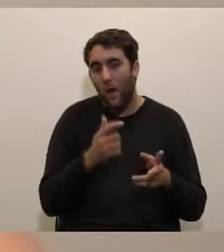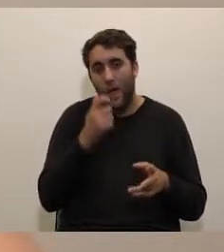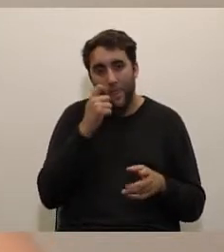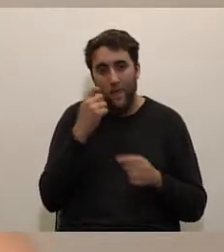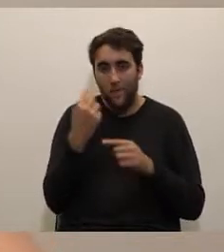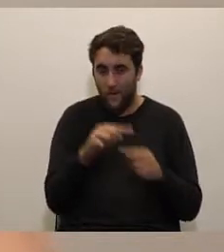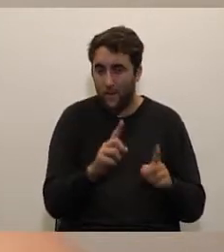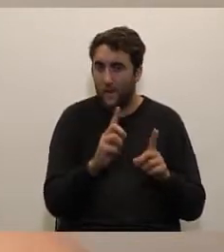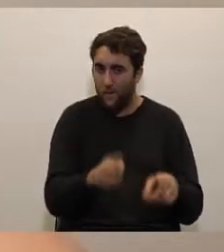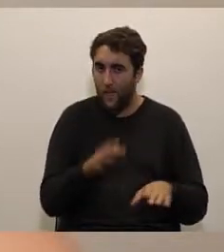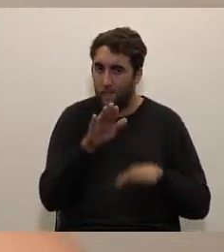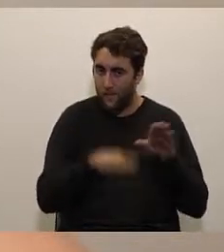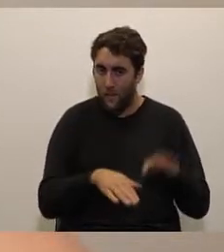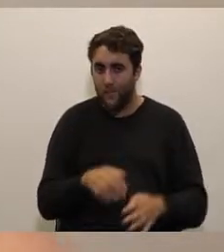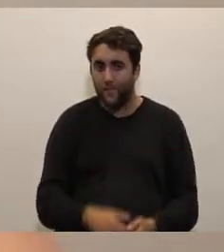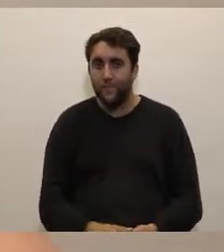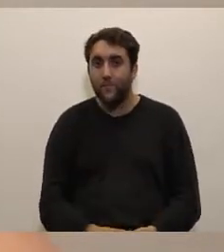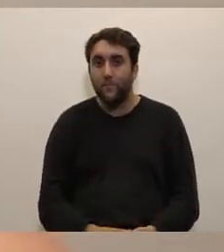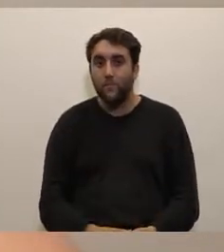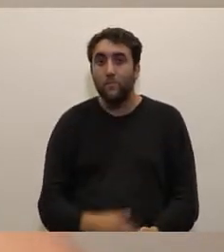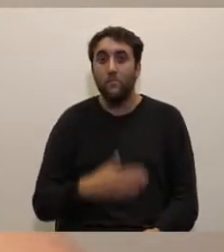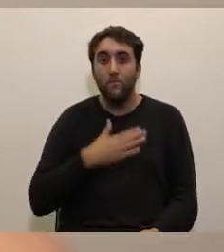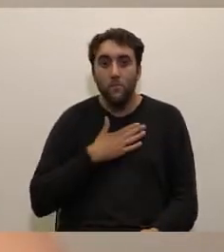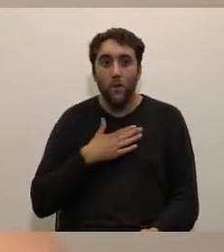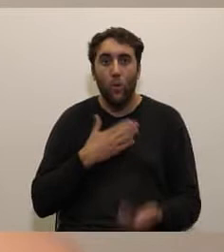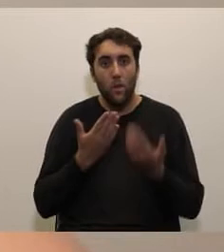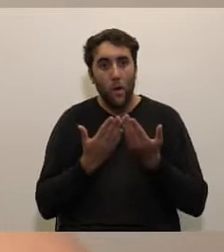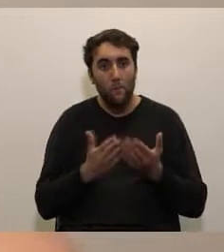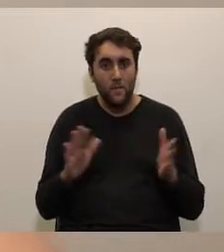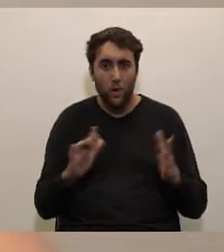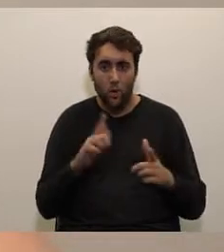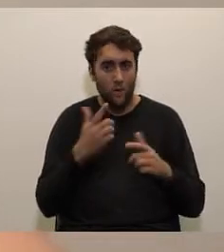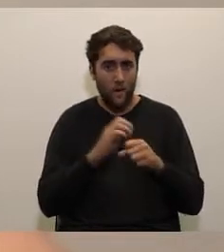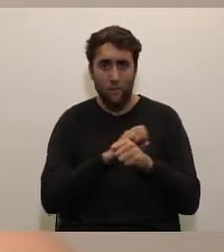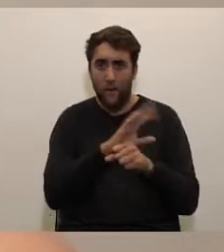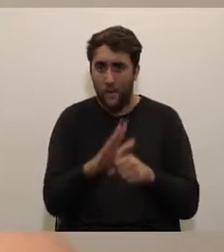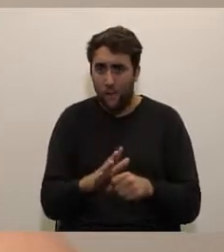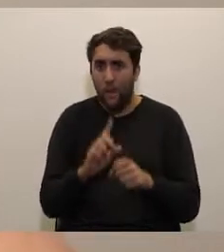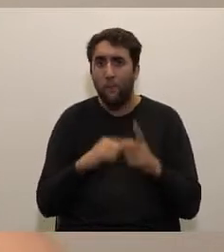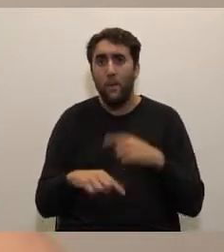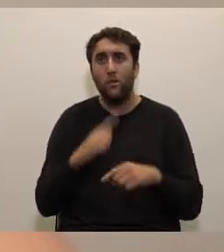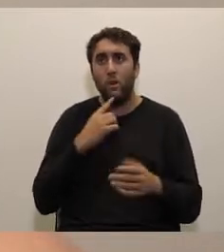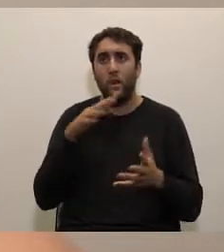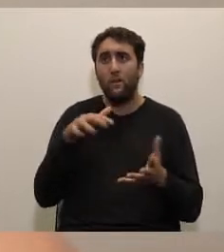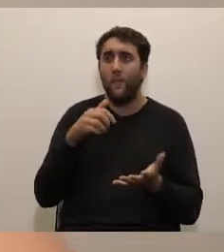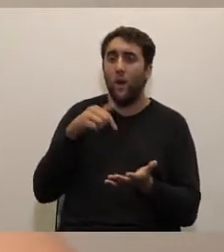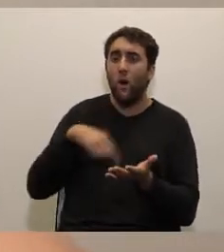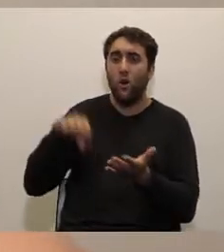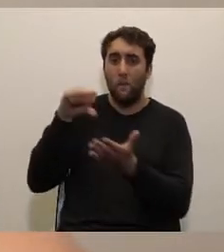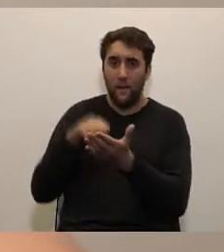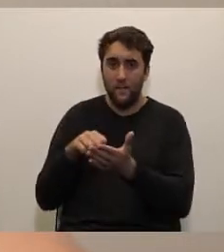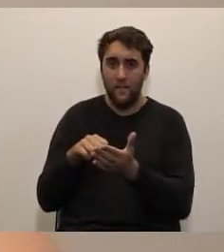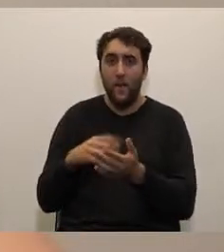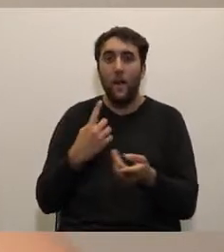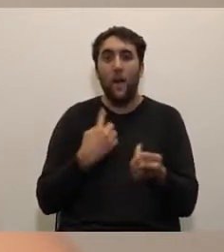de estos datos. Por mi parte, como cuando empecé esto no había pandemia, pero estaba fuera del país. Entonces,